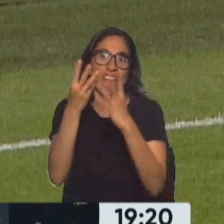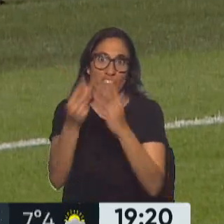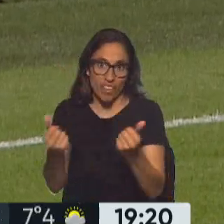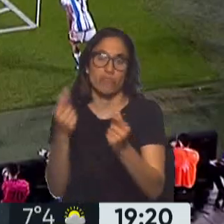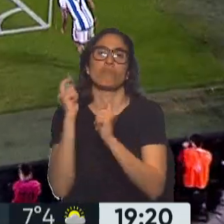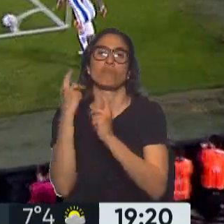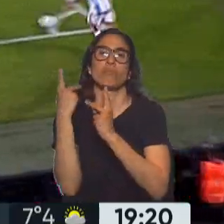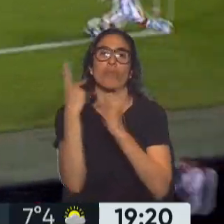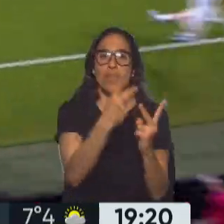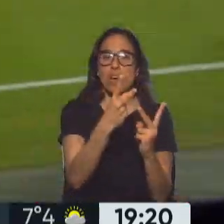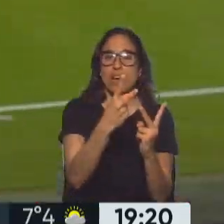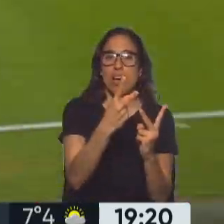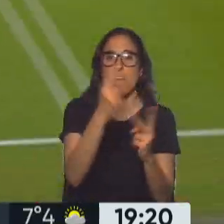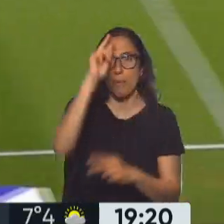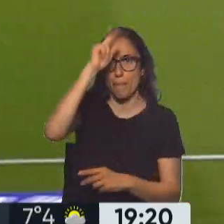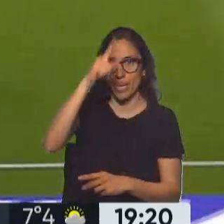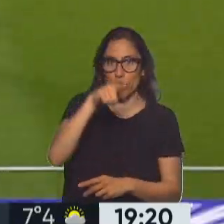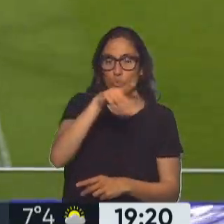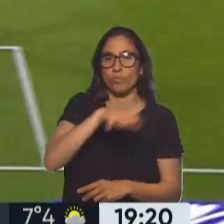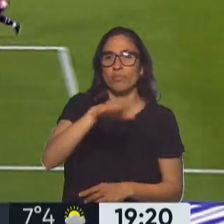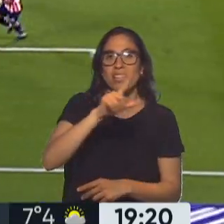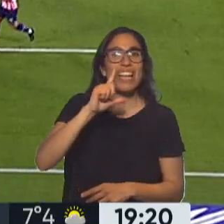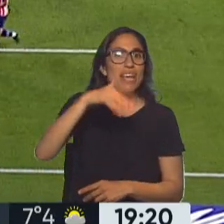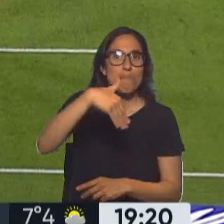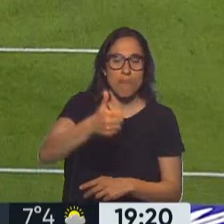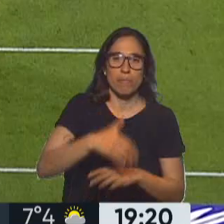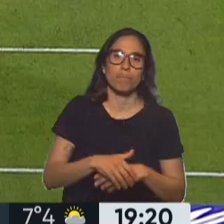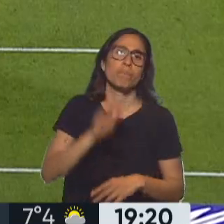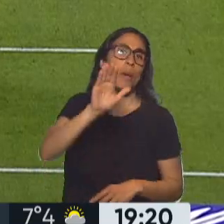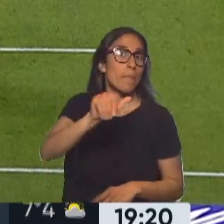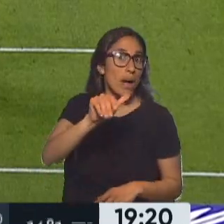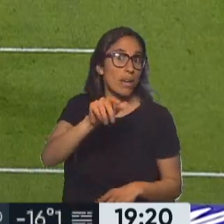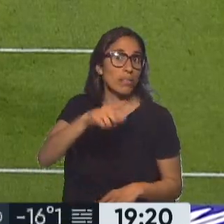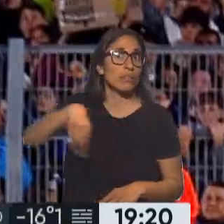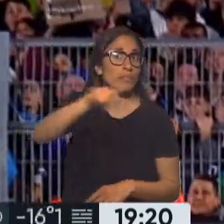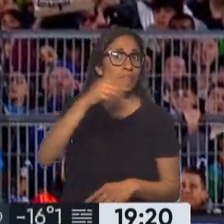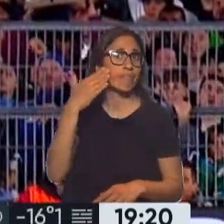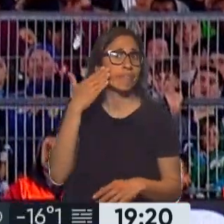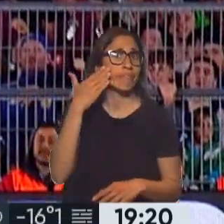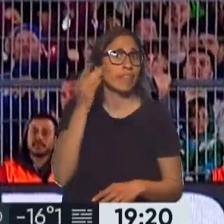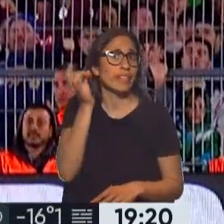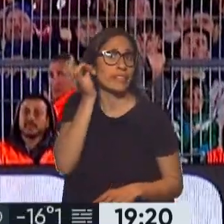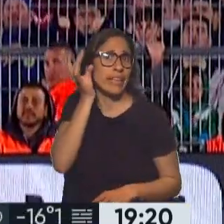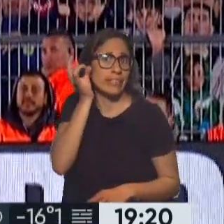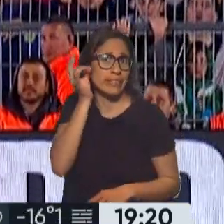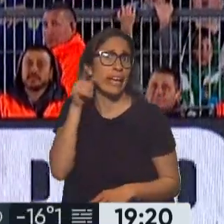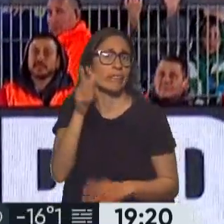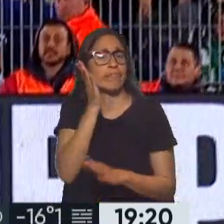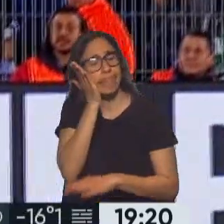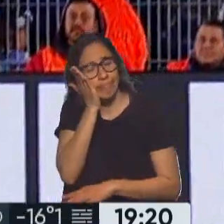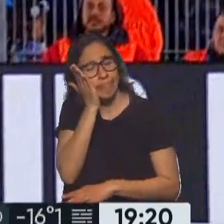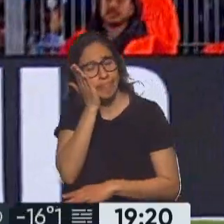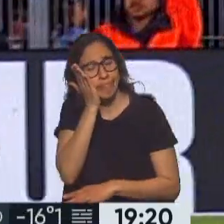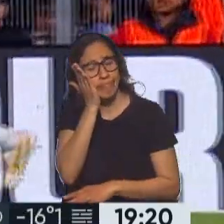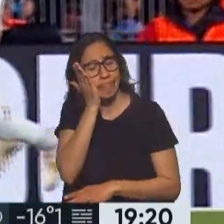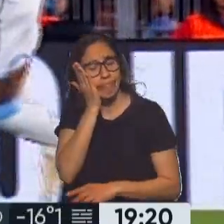Así que el martes, hacete una siestita. Muy hacete tarde. Una siestita porque el partido va a ser. Para los que madrugamos el día siguiente. 11 de la noche. Oh. ¿A